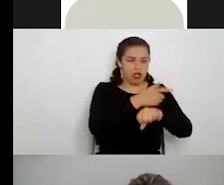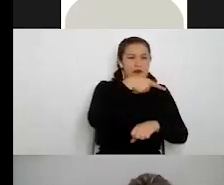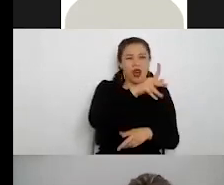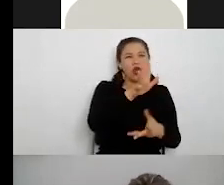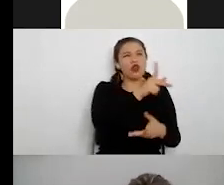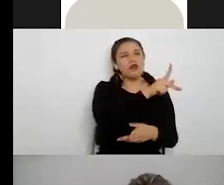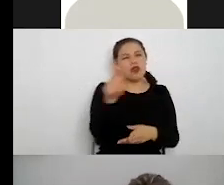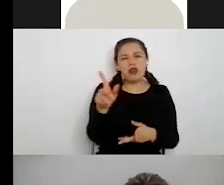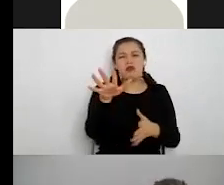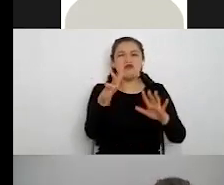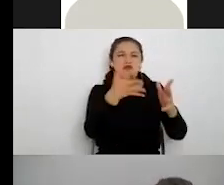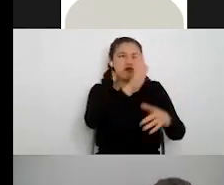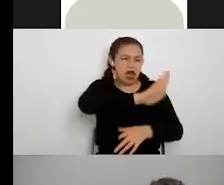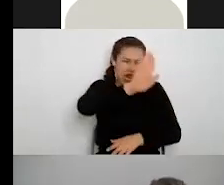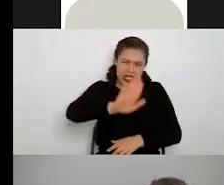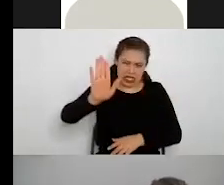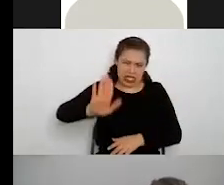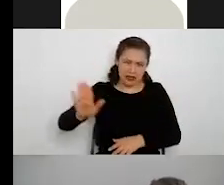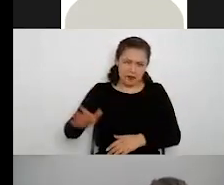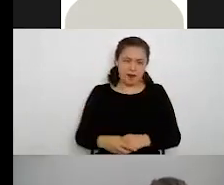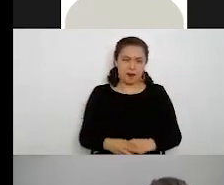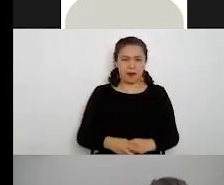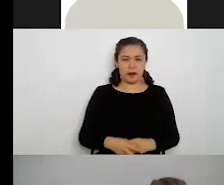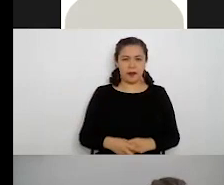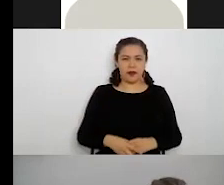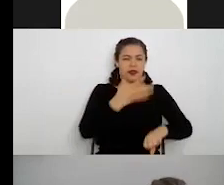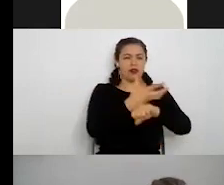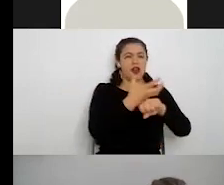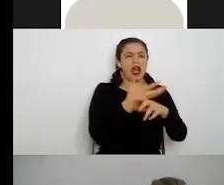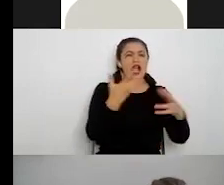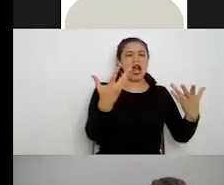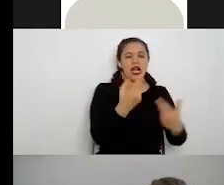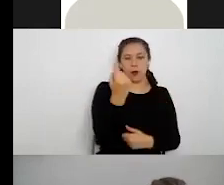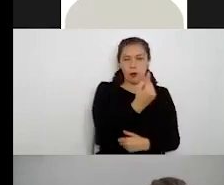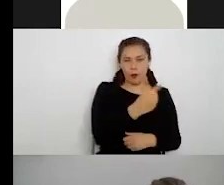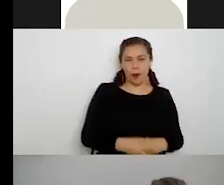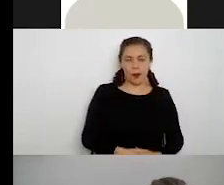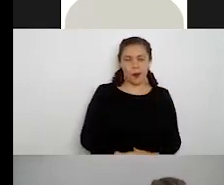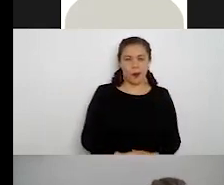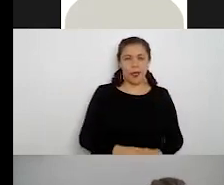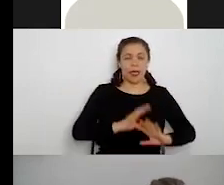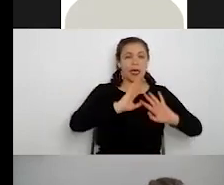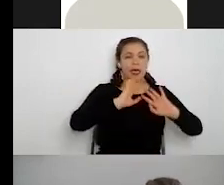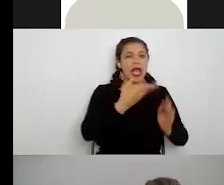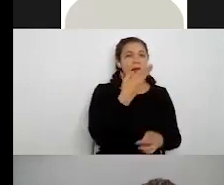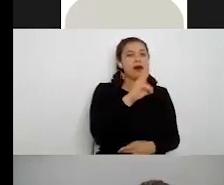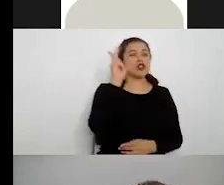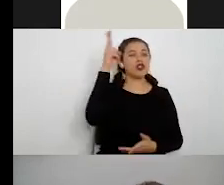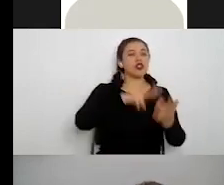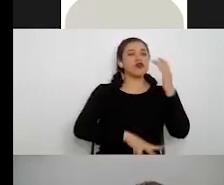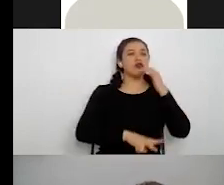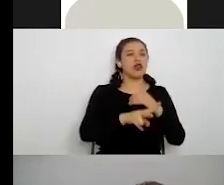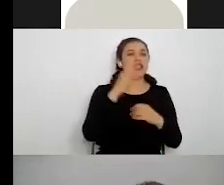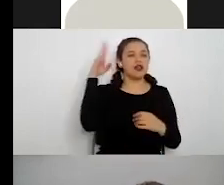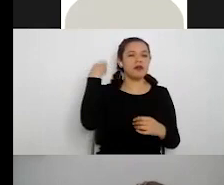mismo, de los países desarrollados. ¿Qué hizo Estados Unidos cuando declararon en marzo del 2020 pandemia del